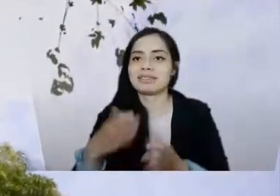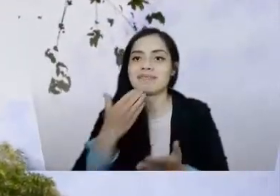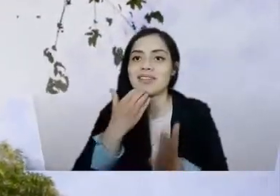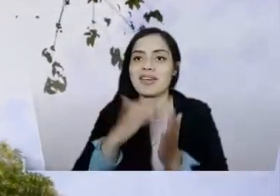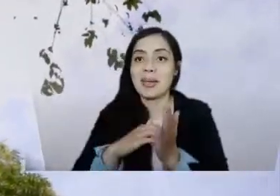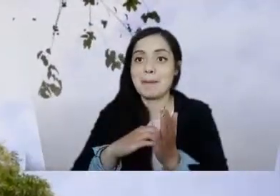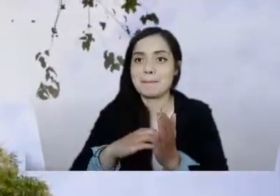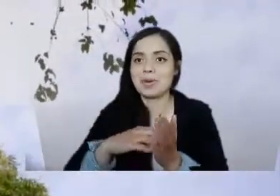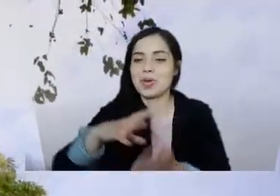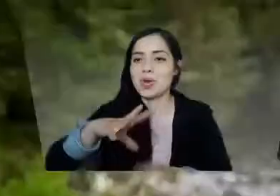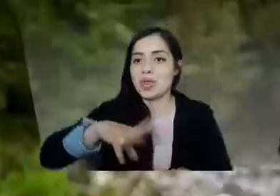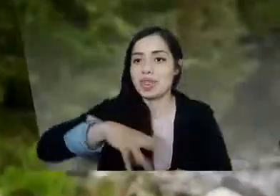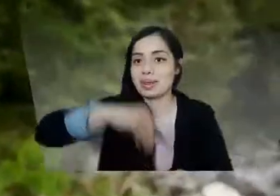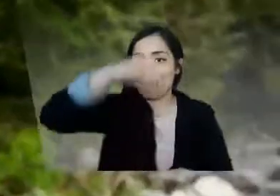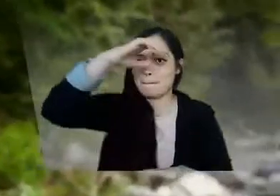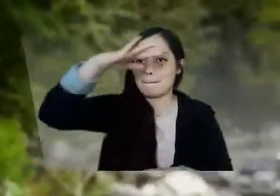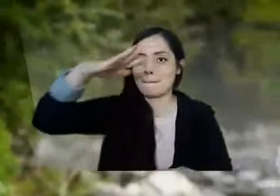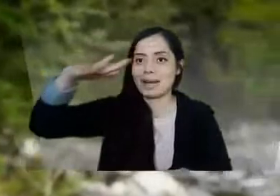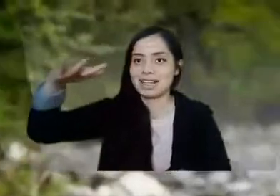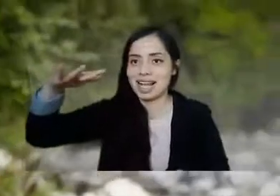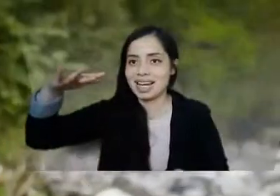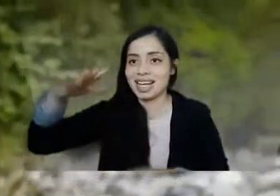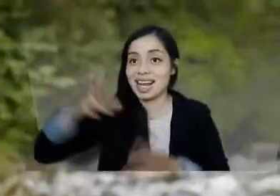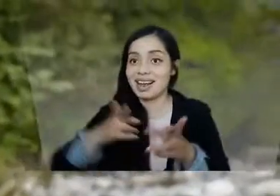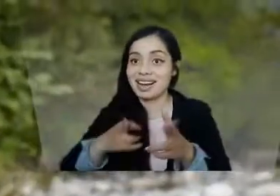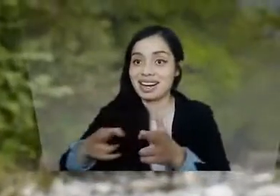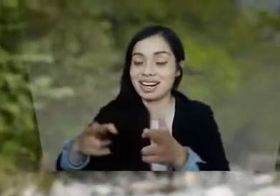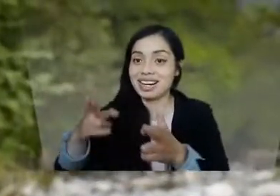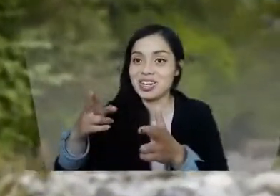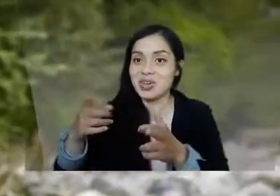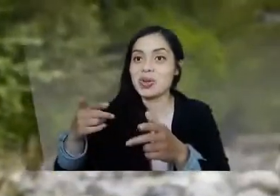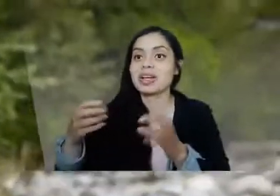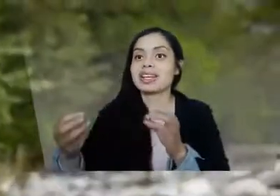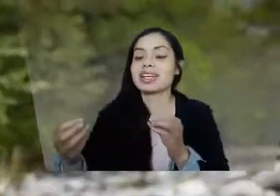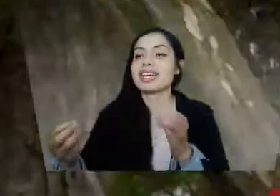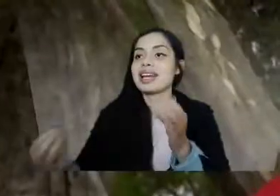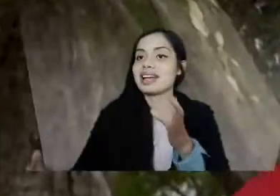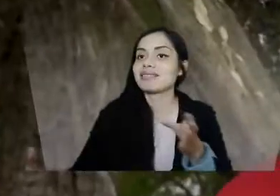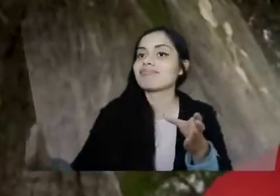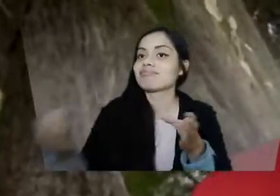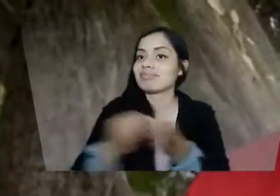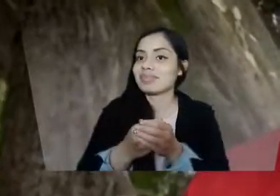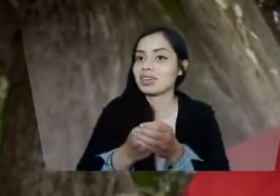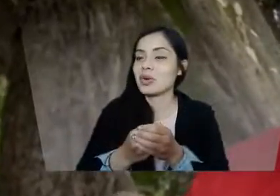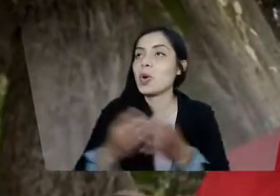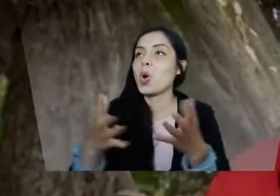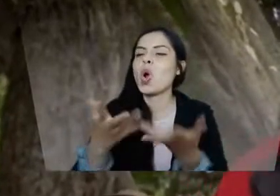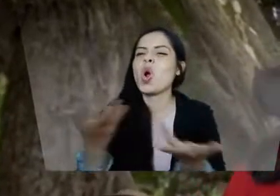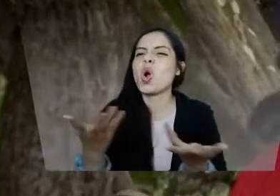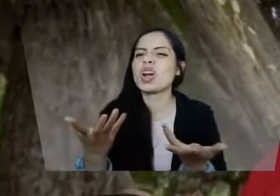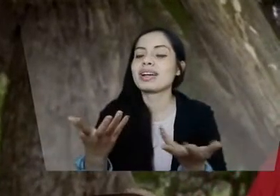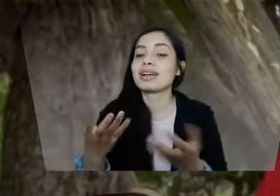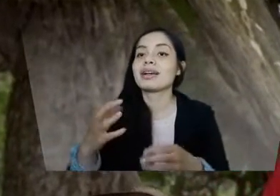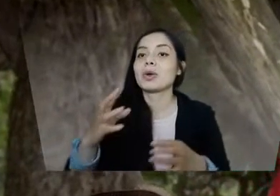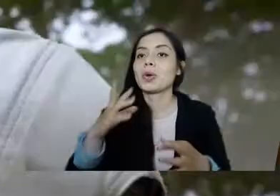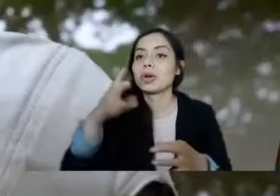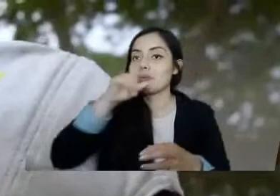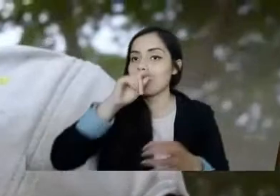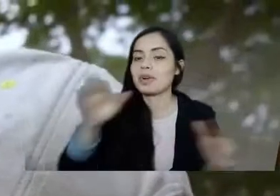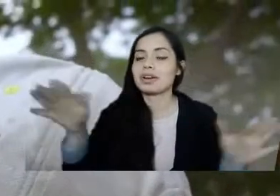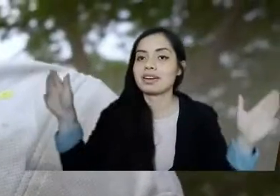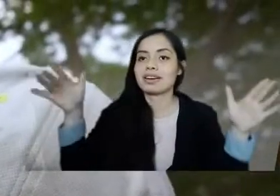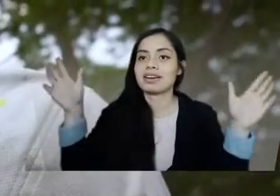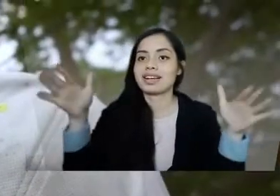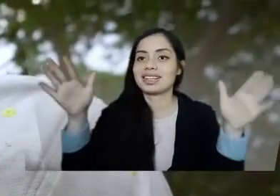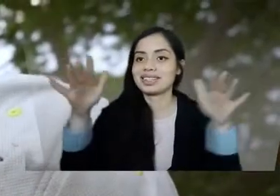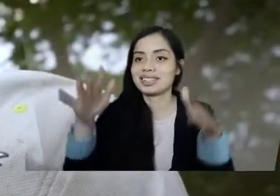Además de eso, planeamos usar toda esta información para el desarrollo de una ruta de aviturismo que utilice proveedores comunitarios en